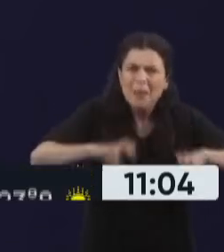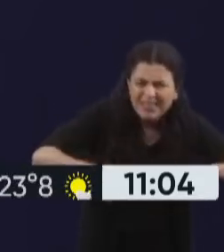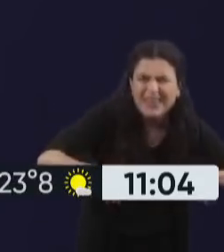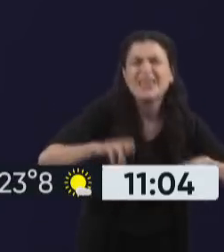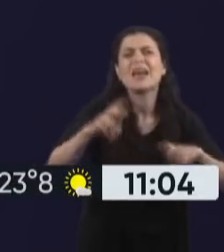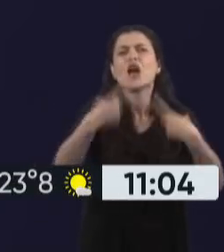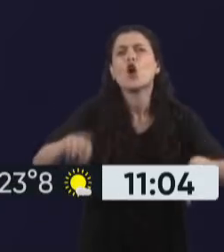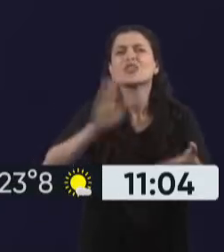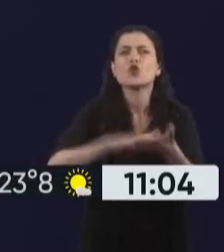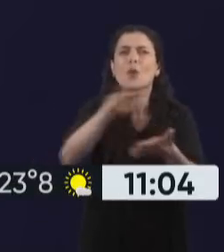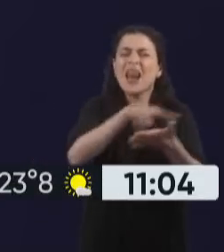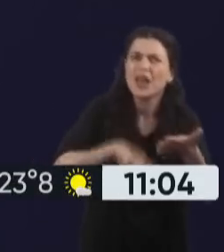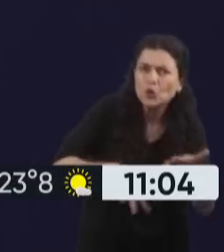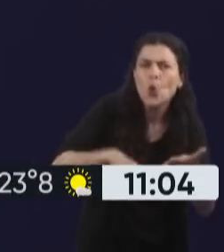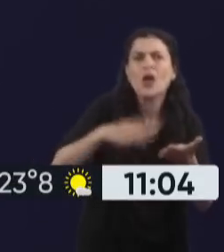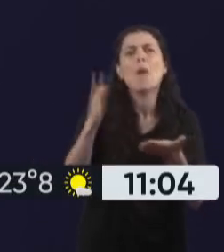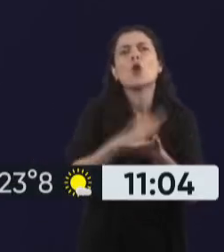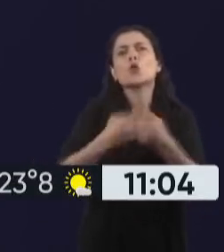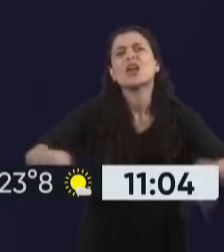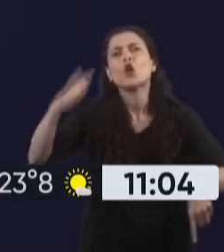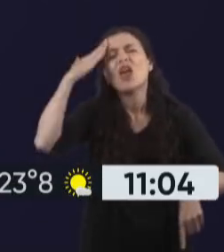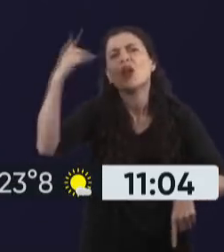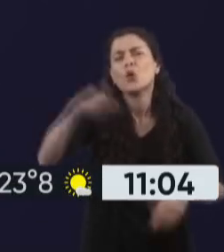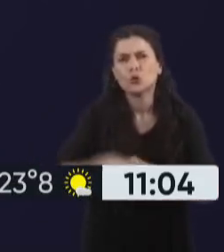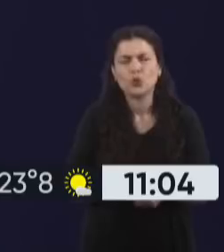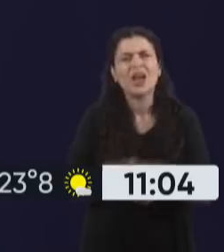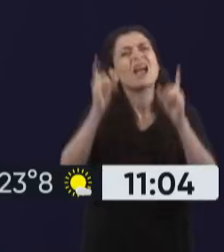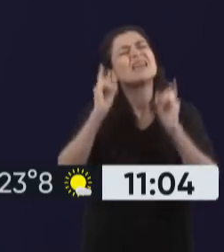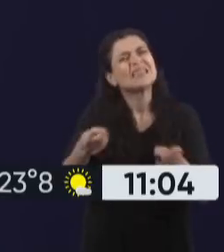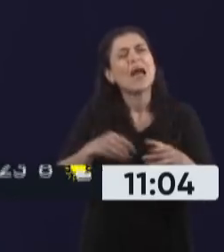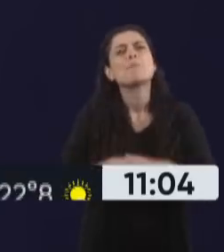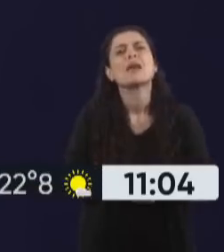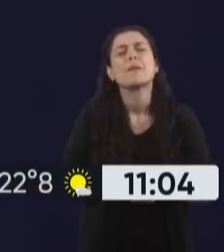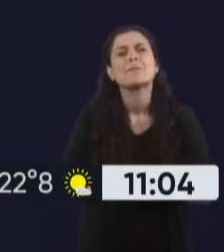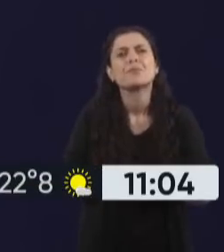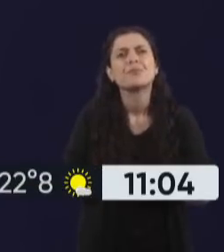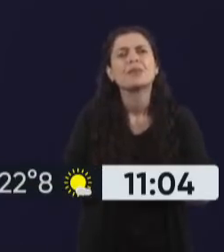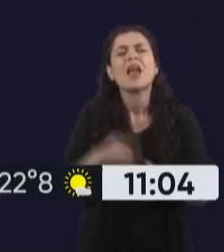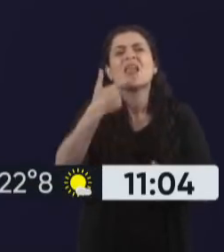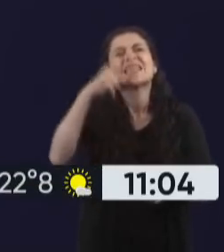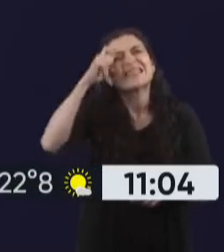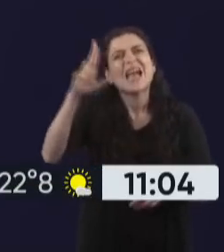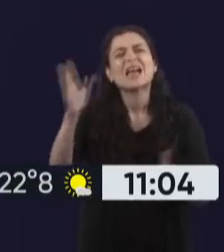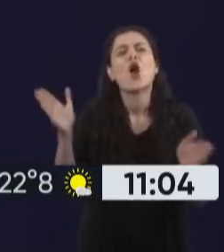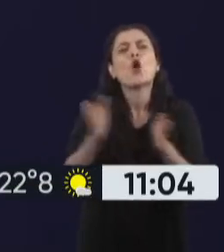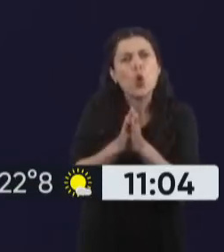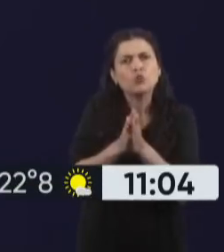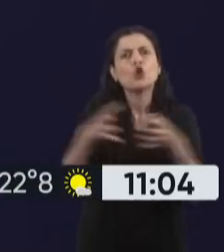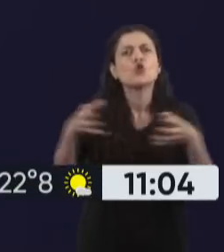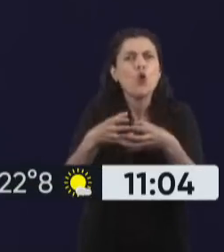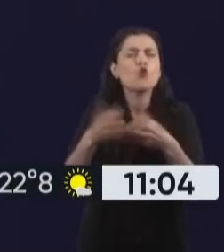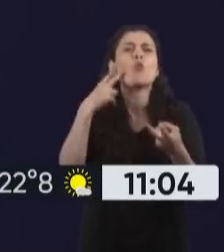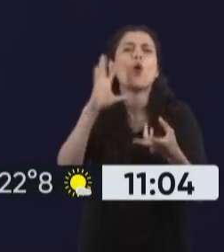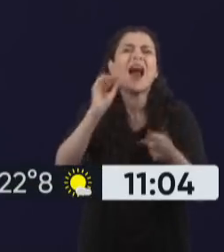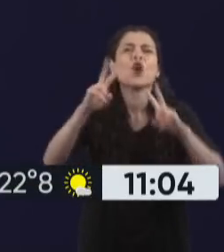cultural. Otra de las investigaciones fue el potencial político y afectivo de ser juntos en contexto de lucha, los